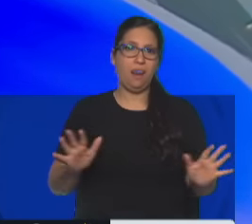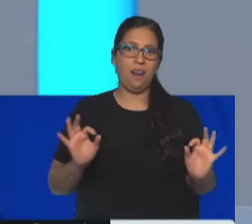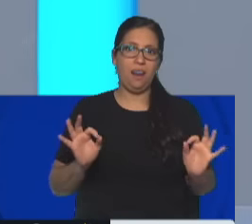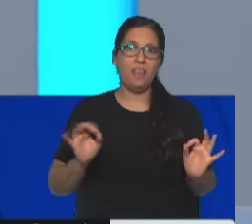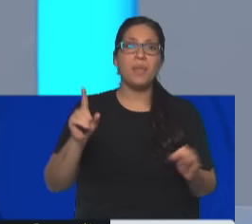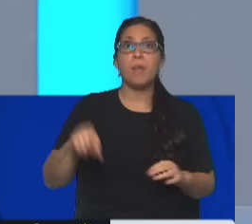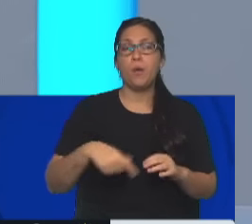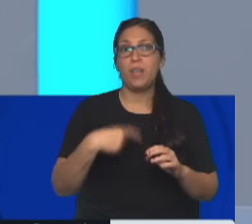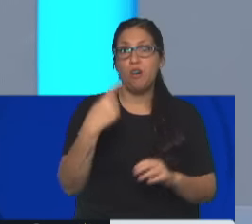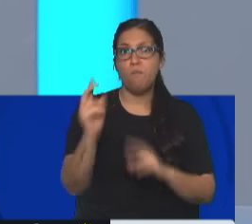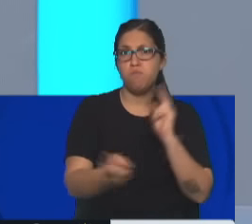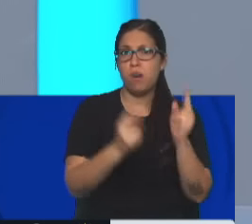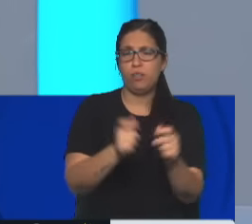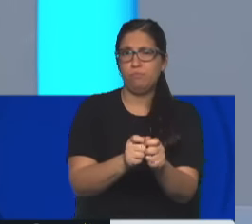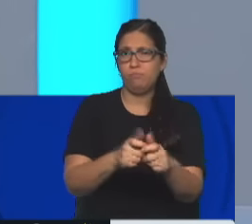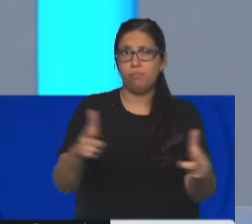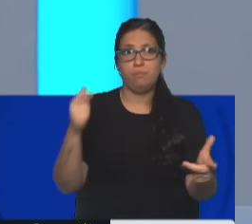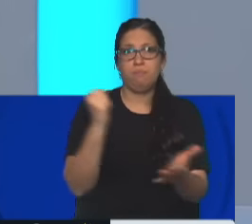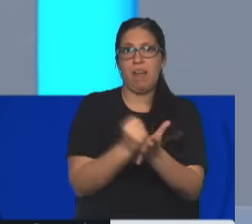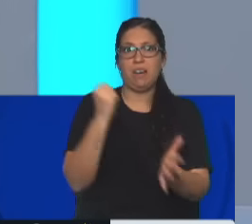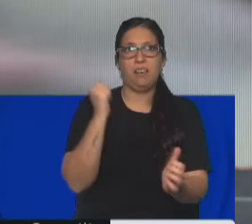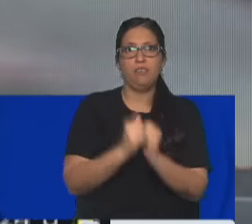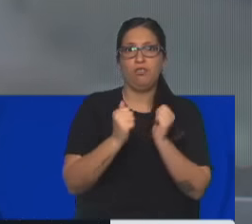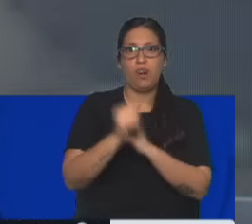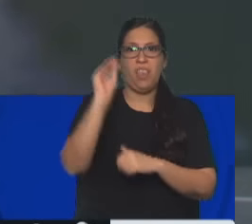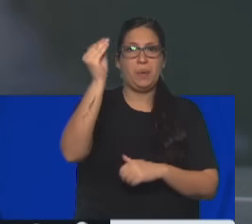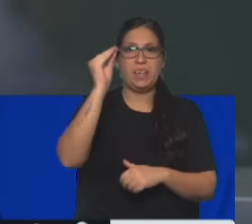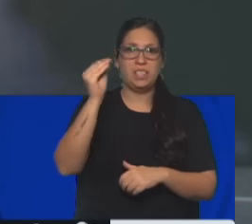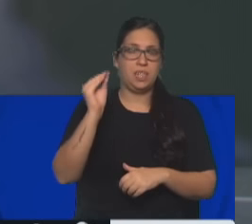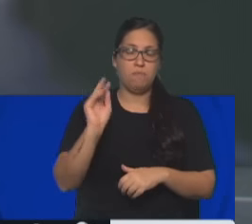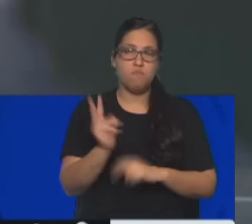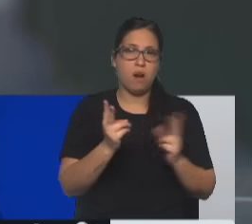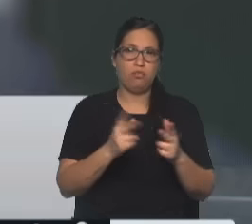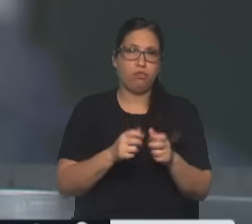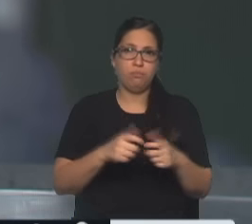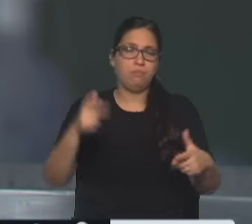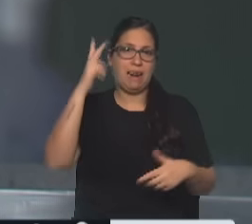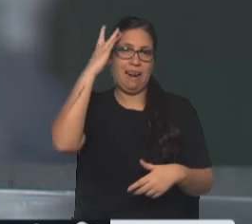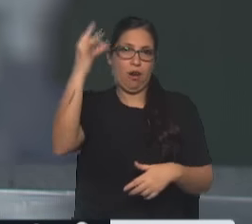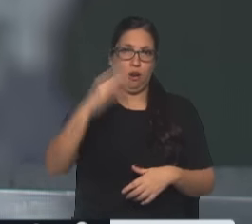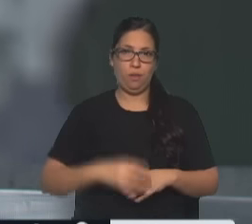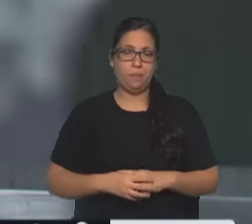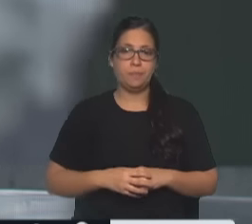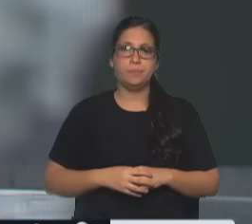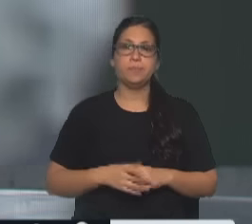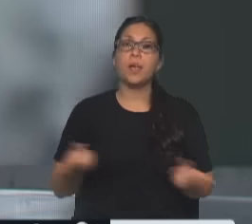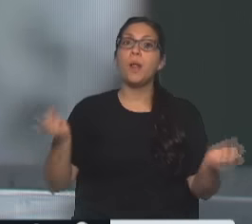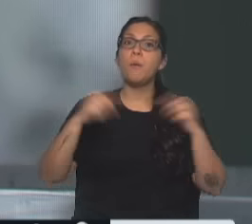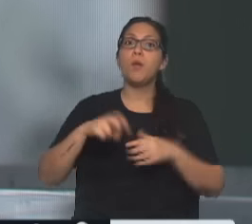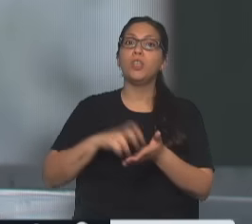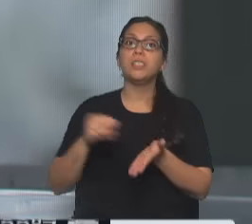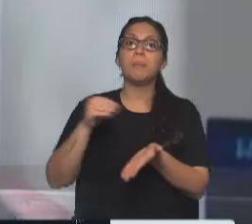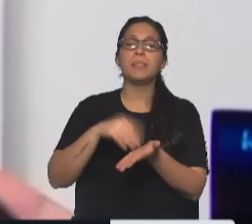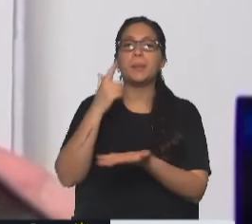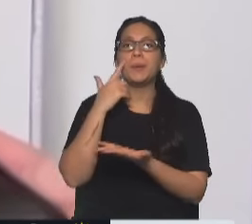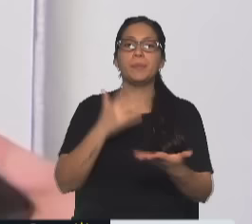cantidad de muertos que es la más letal de toda la historia de Brasil. Bueno, es un tema que vamos a seguir, por supuesto, analizando. Ahora volvemos a recorrer el mundo con más noticias. A ver.